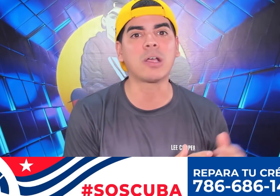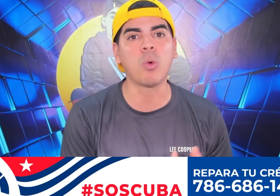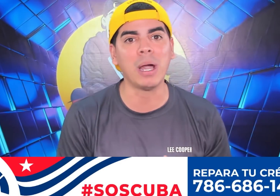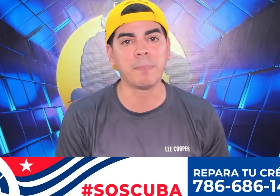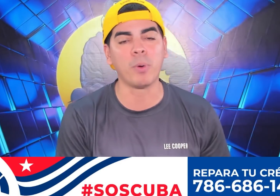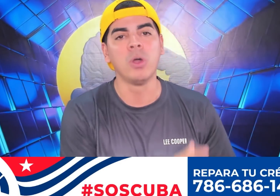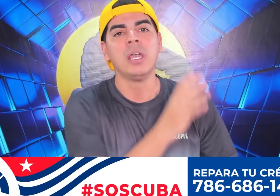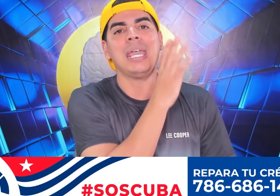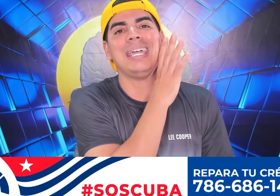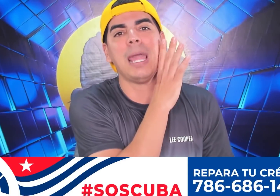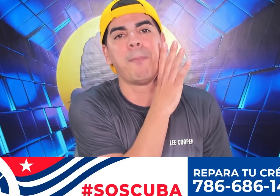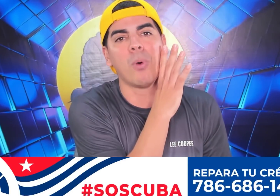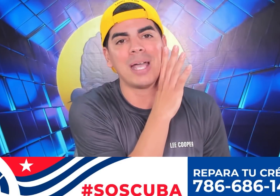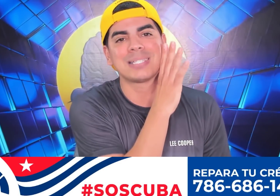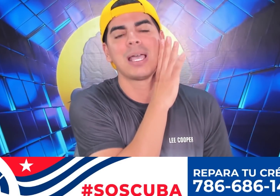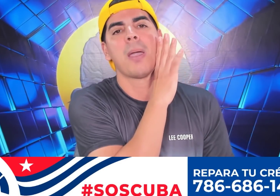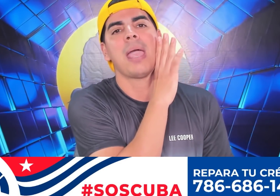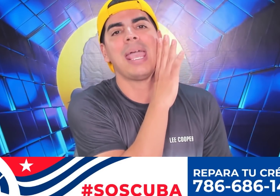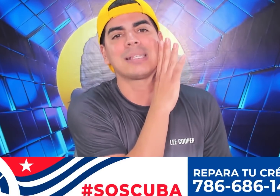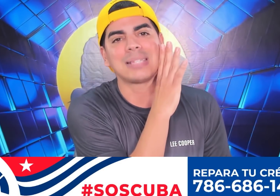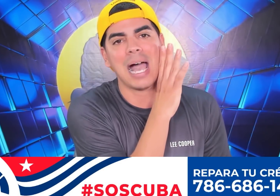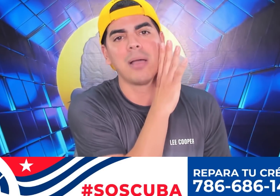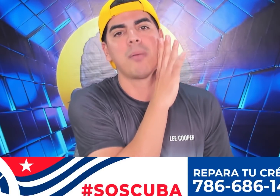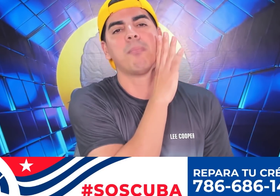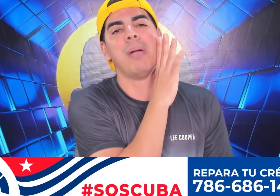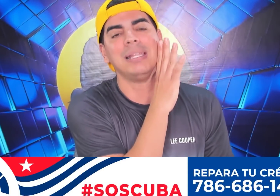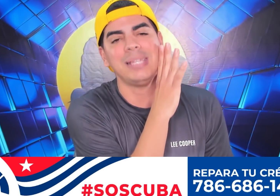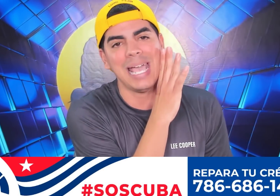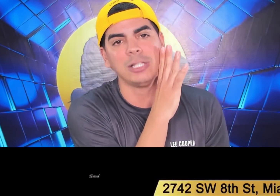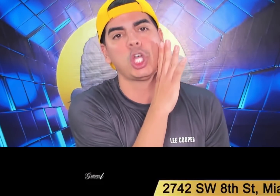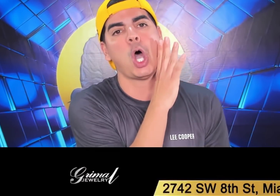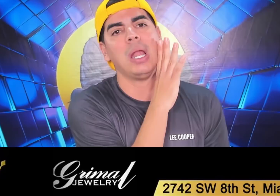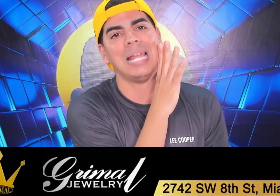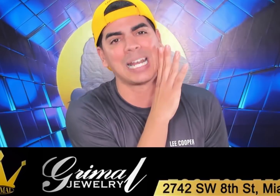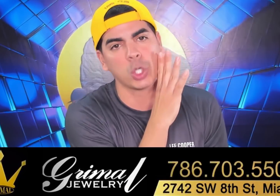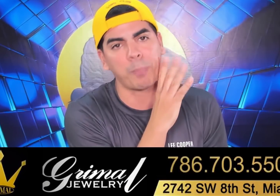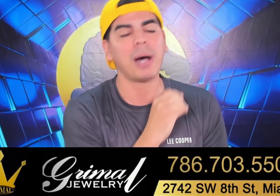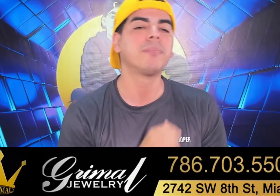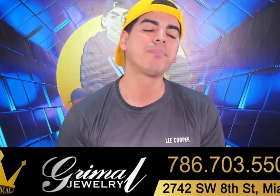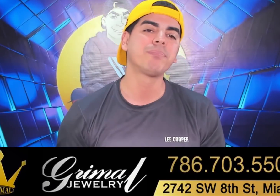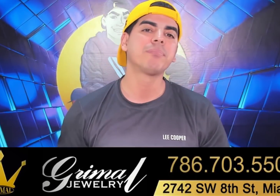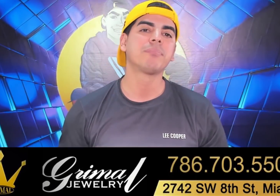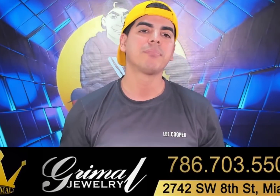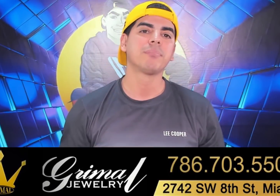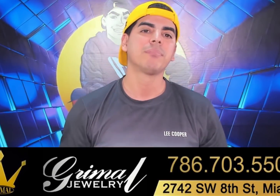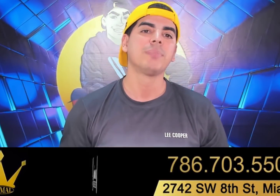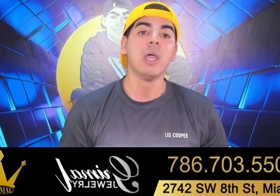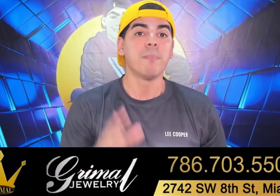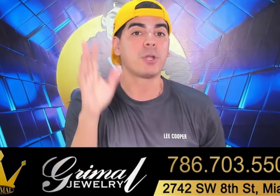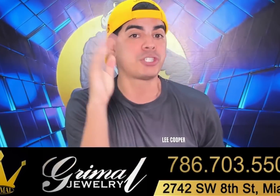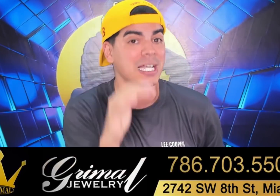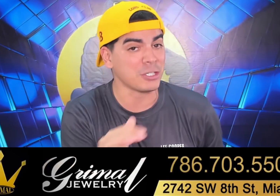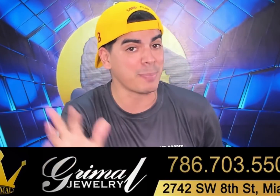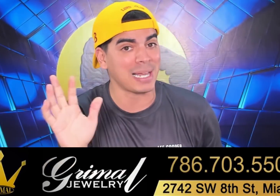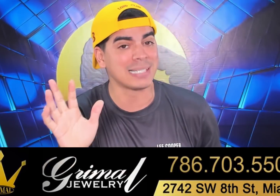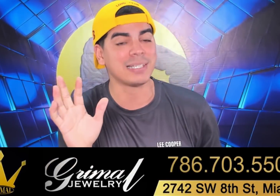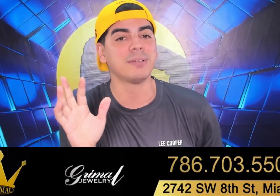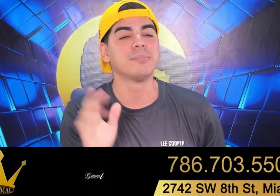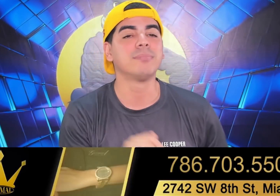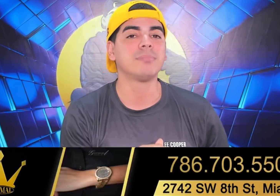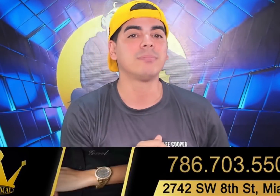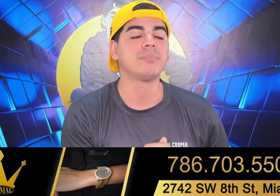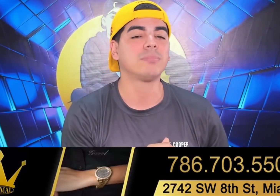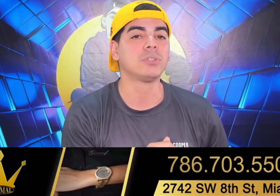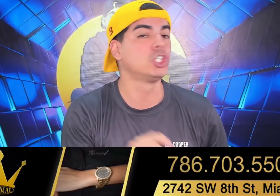incineran el cuerpo y después están vendiendo la ropa. Pero si esto te